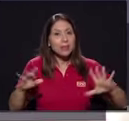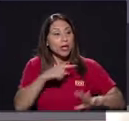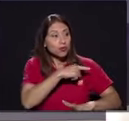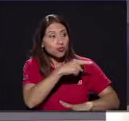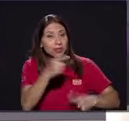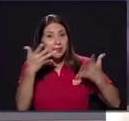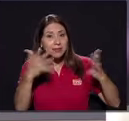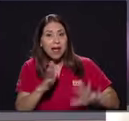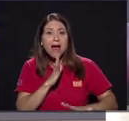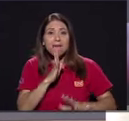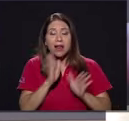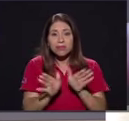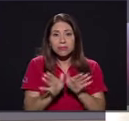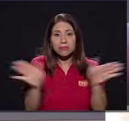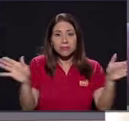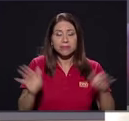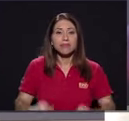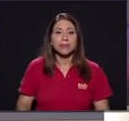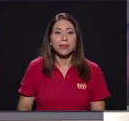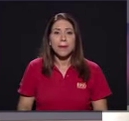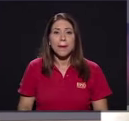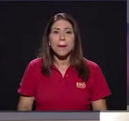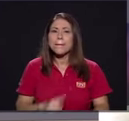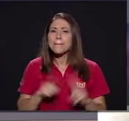Ustedes ya se refirieron en términos generales, pero